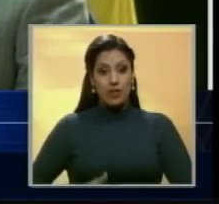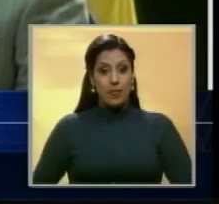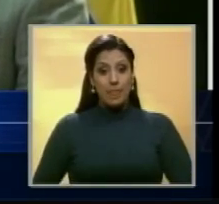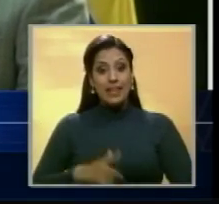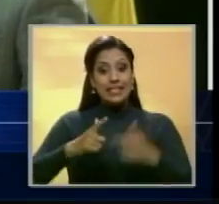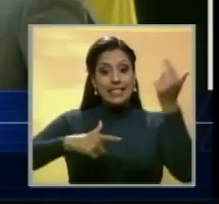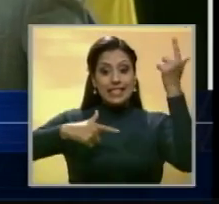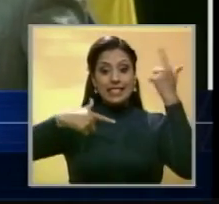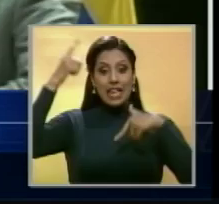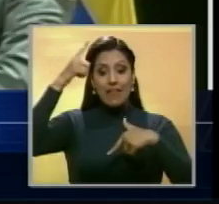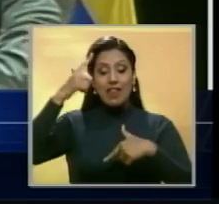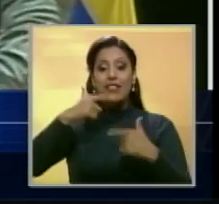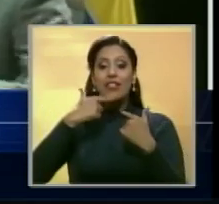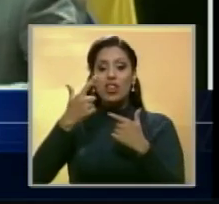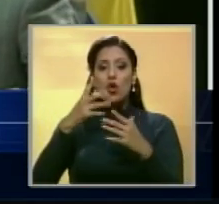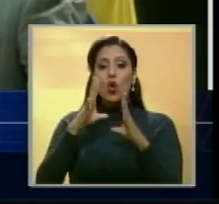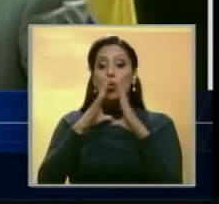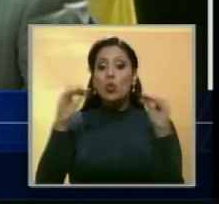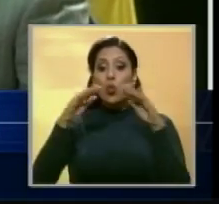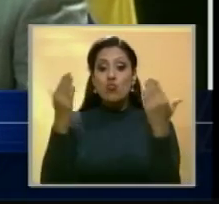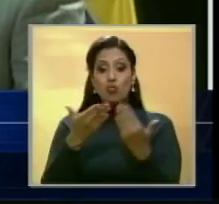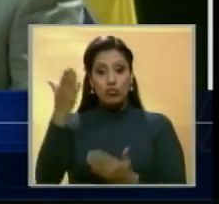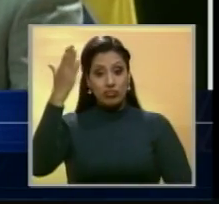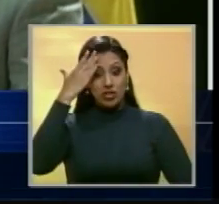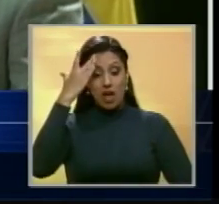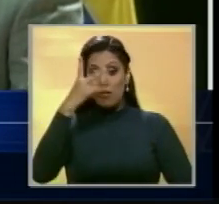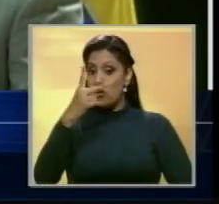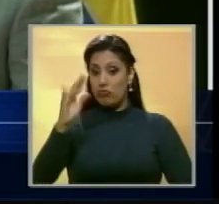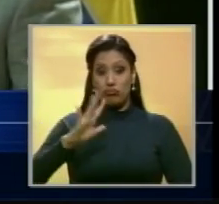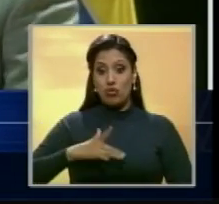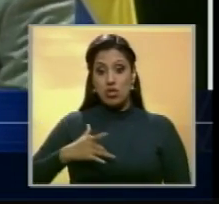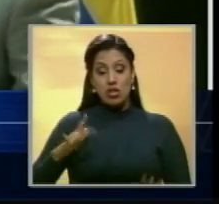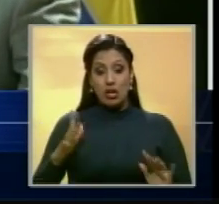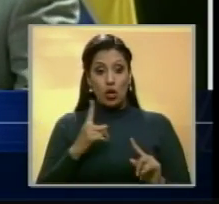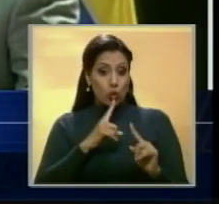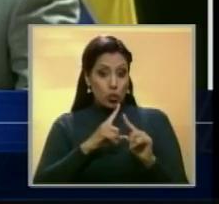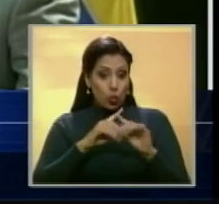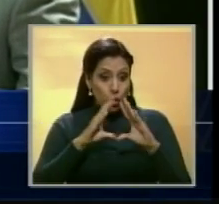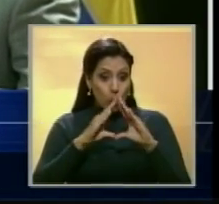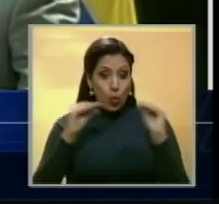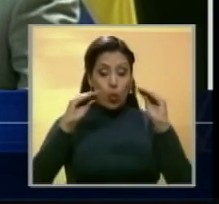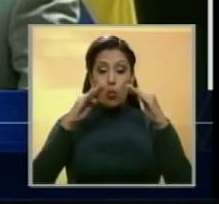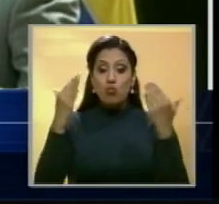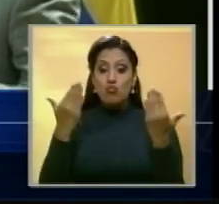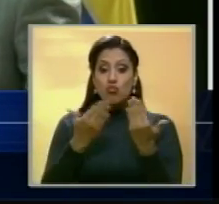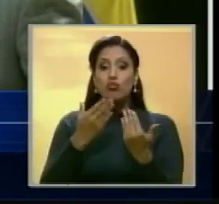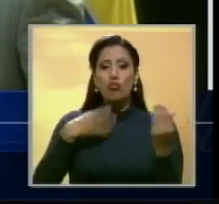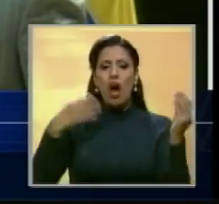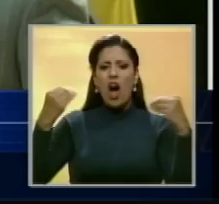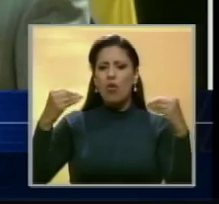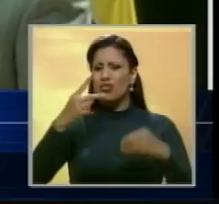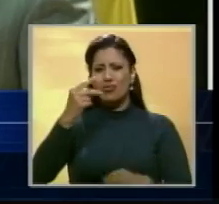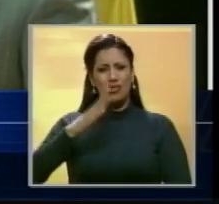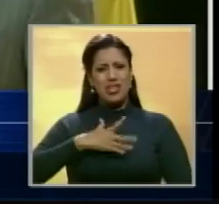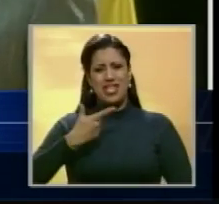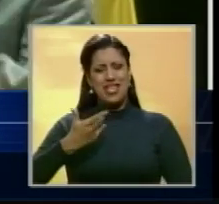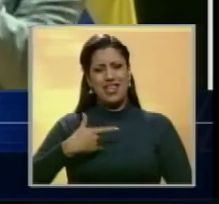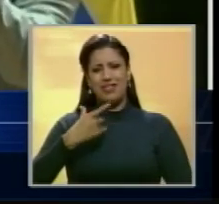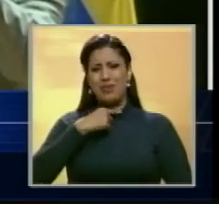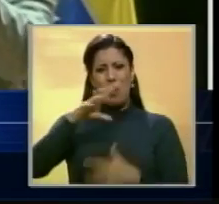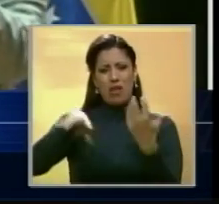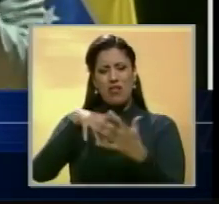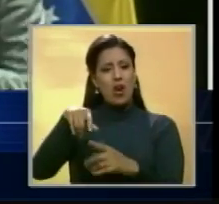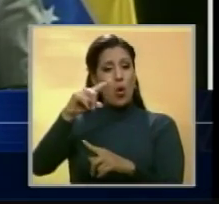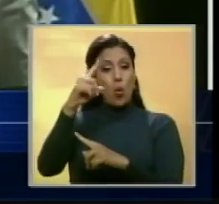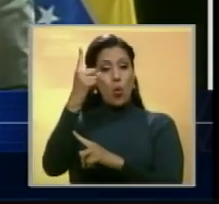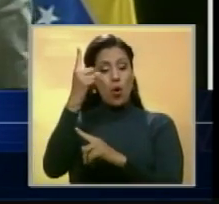Y Chávez dijo, como todo el mundo sabe lo que no quiere, y todo el mundo está de acuerdo que no queremos lo que tenemos, la